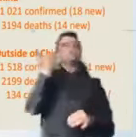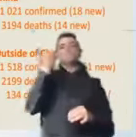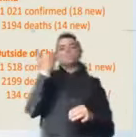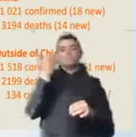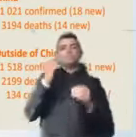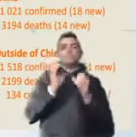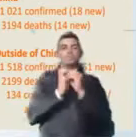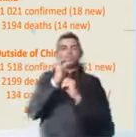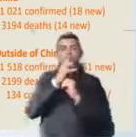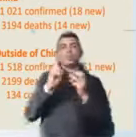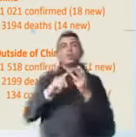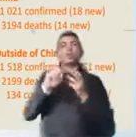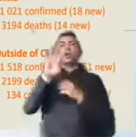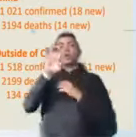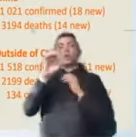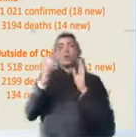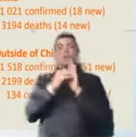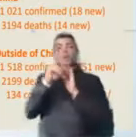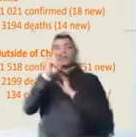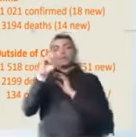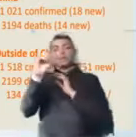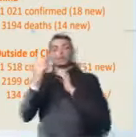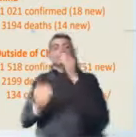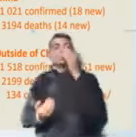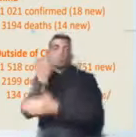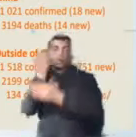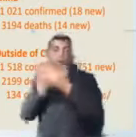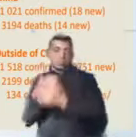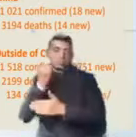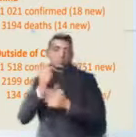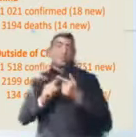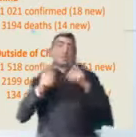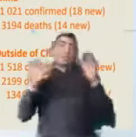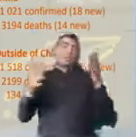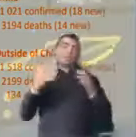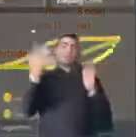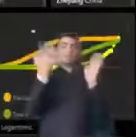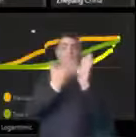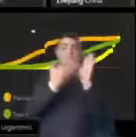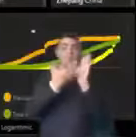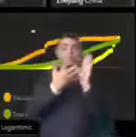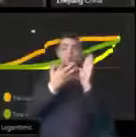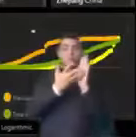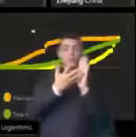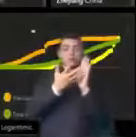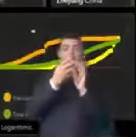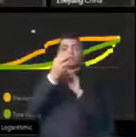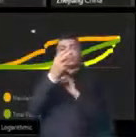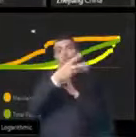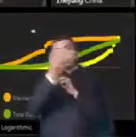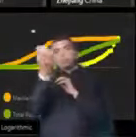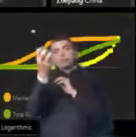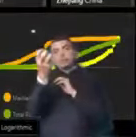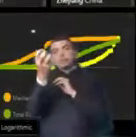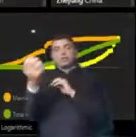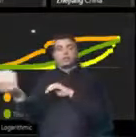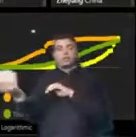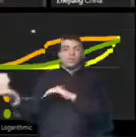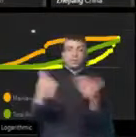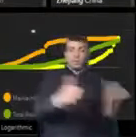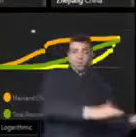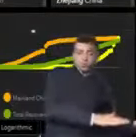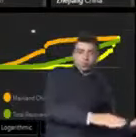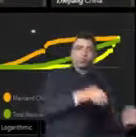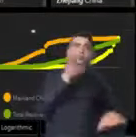9.769 nuevos y alrededor de 5.393 muertes a causa de esta nueva cepa del